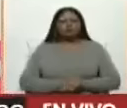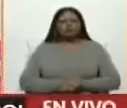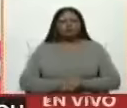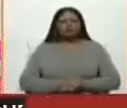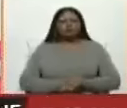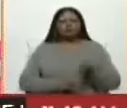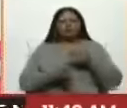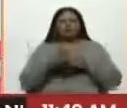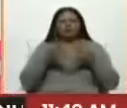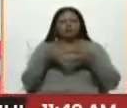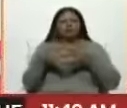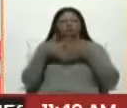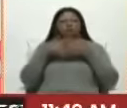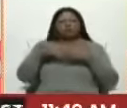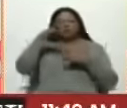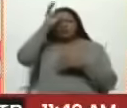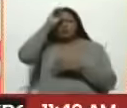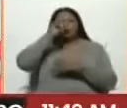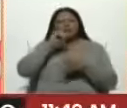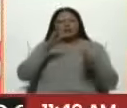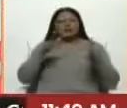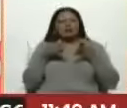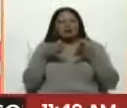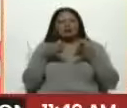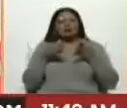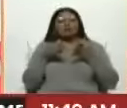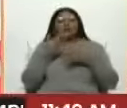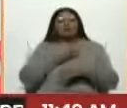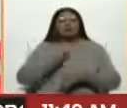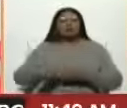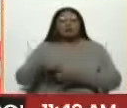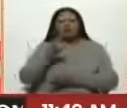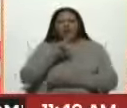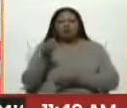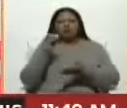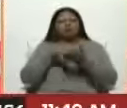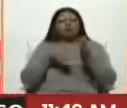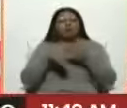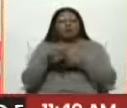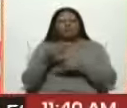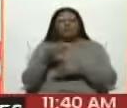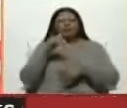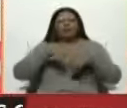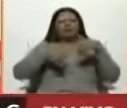Todavía en Estados Unidos no saben quién ganó la presidencia de la República. Y van a unas nuevas elecciones.